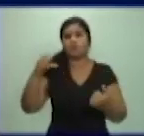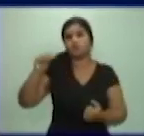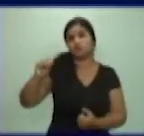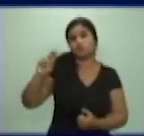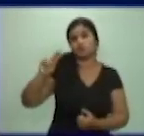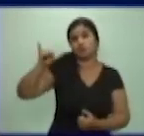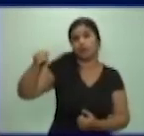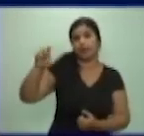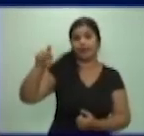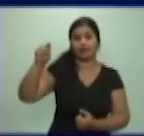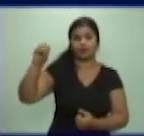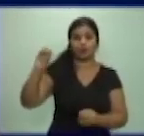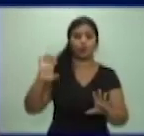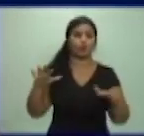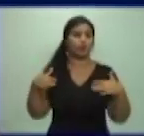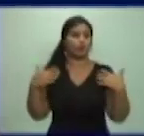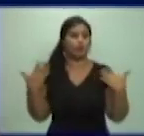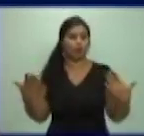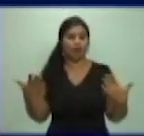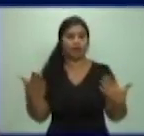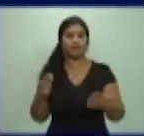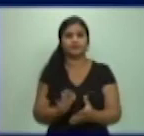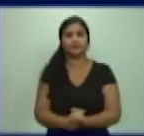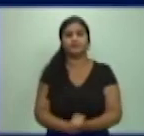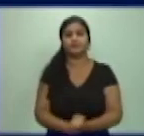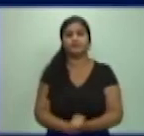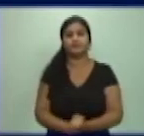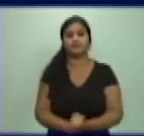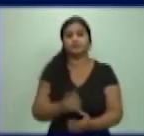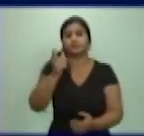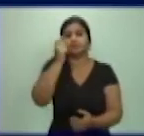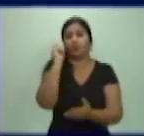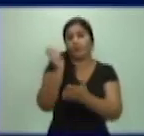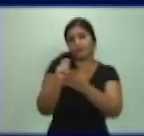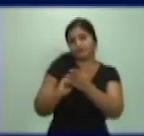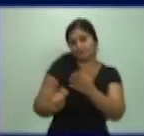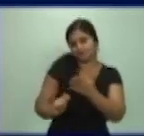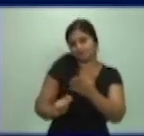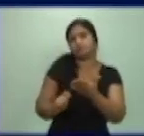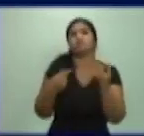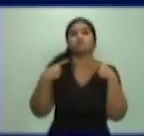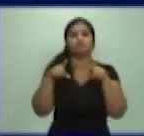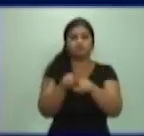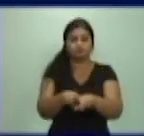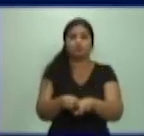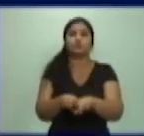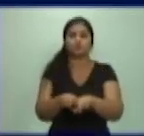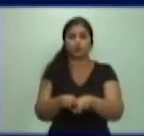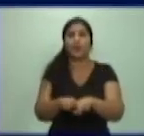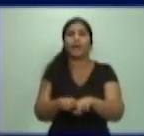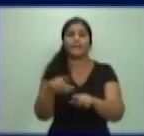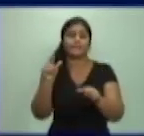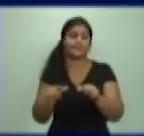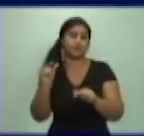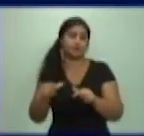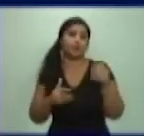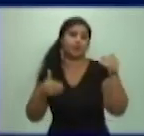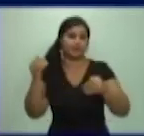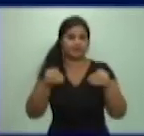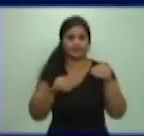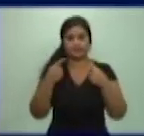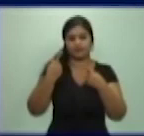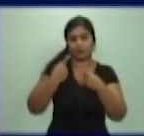estar al inicio. ¿Cuál es el núcleo? Fíjense que hay una conjunción, los lleva a los dos a un mismo nivel sintáctico. Los